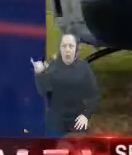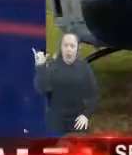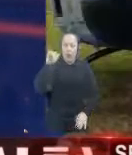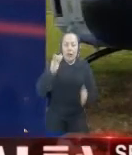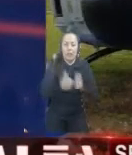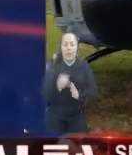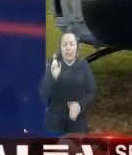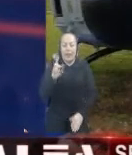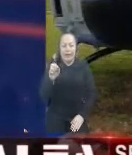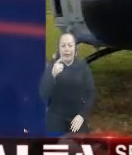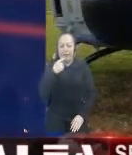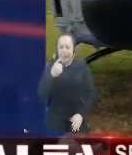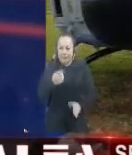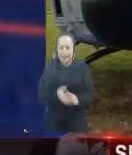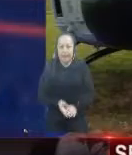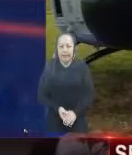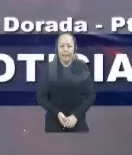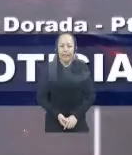ESIMA.